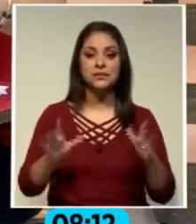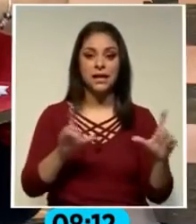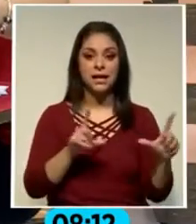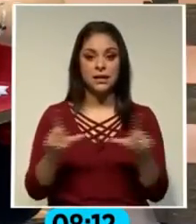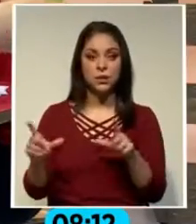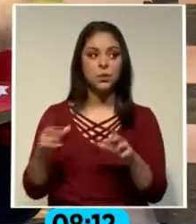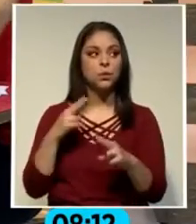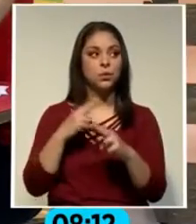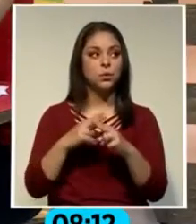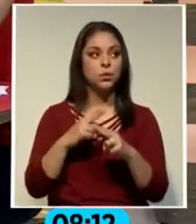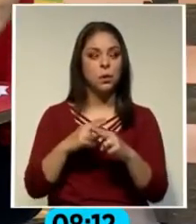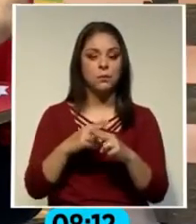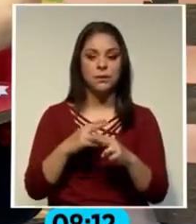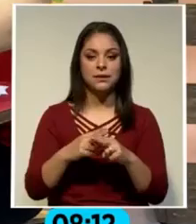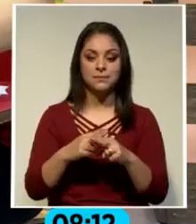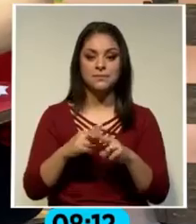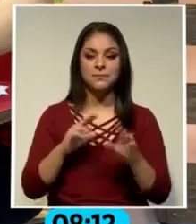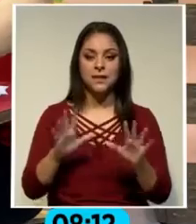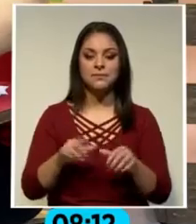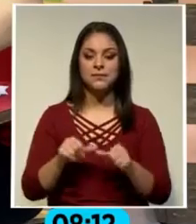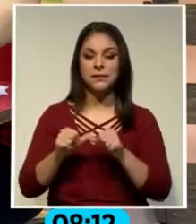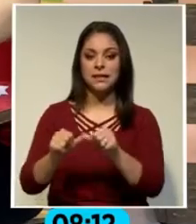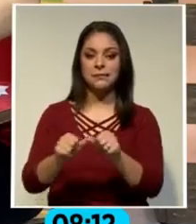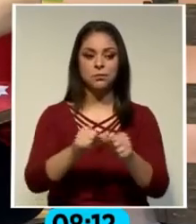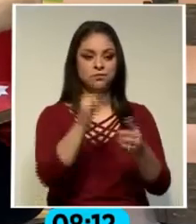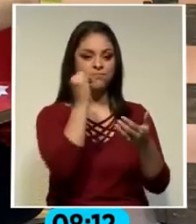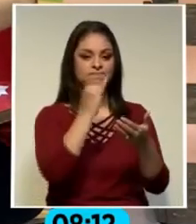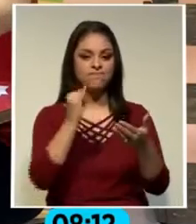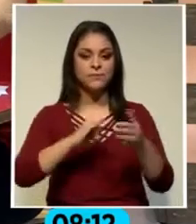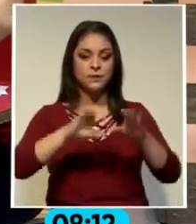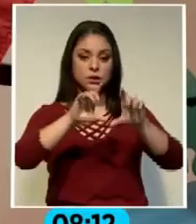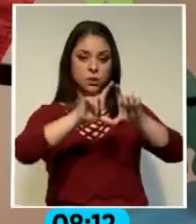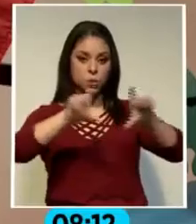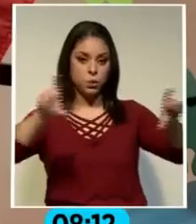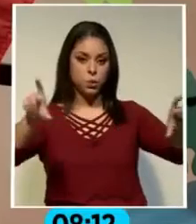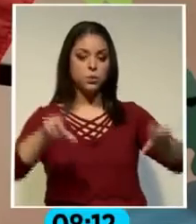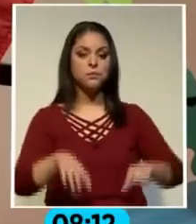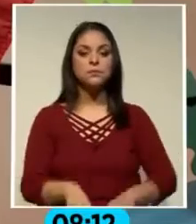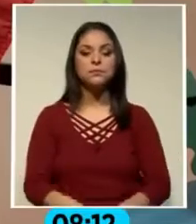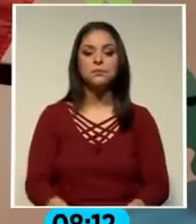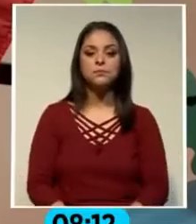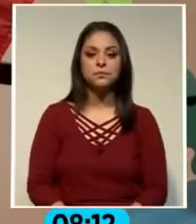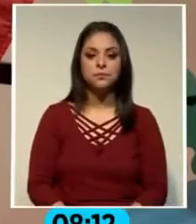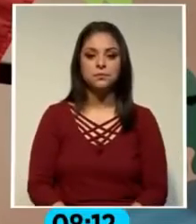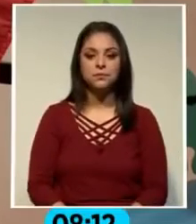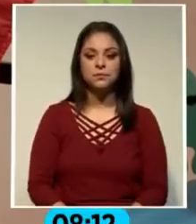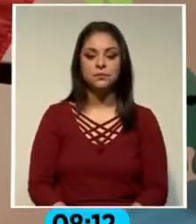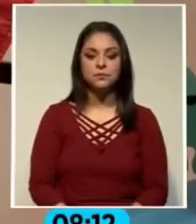bajamos para seguir nuestra decoración de nuestro rótulo. Vamos a dejar el centro para luego poner el